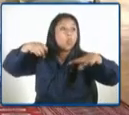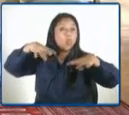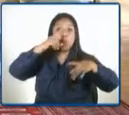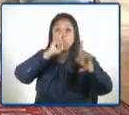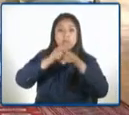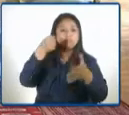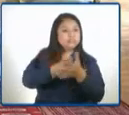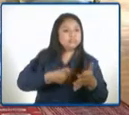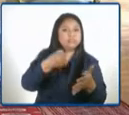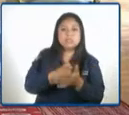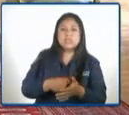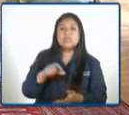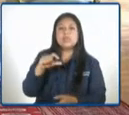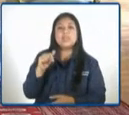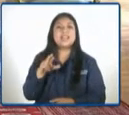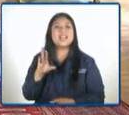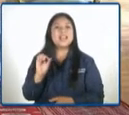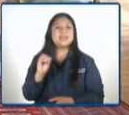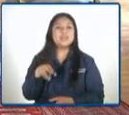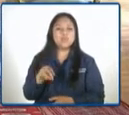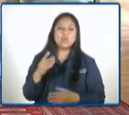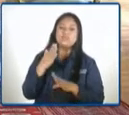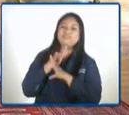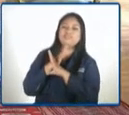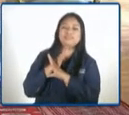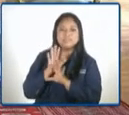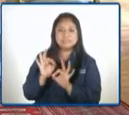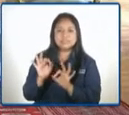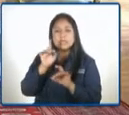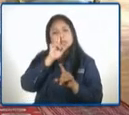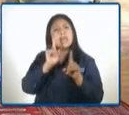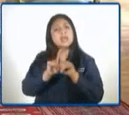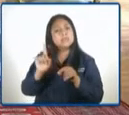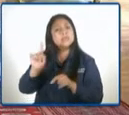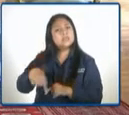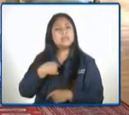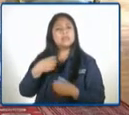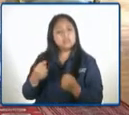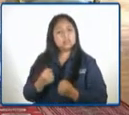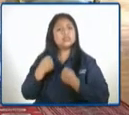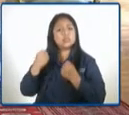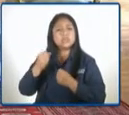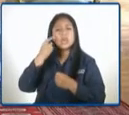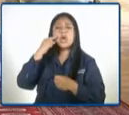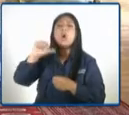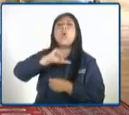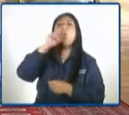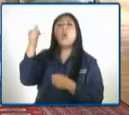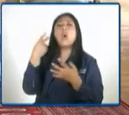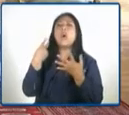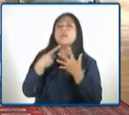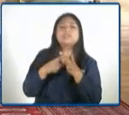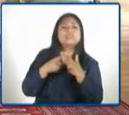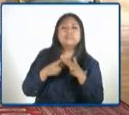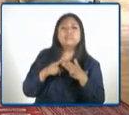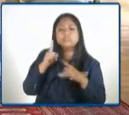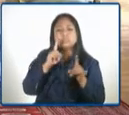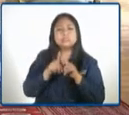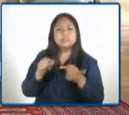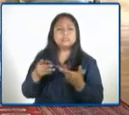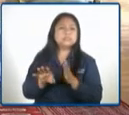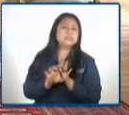carbono neutralidad. Creo además que debemos seguir fortaleciendo otras herramientas multilaterales, como es el caso del BESI, como